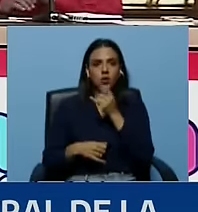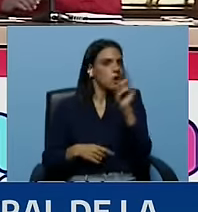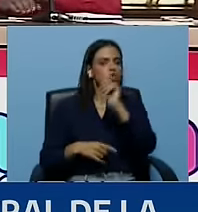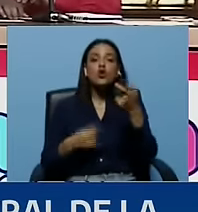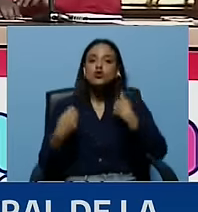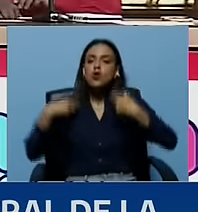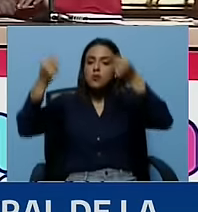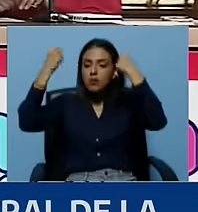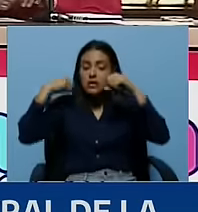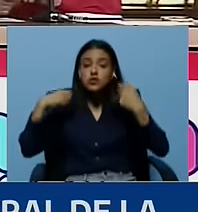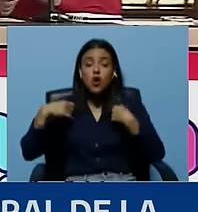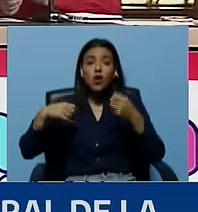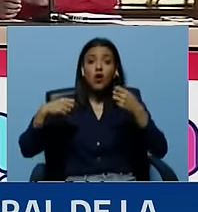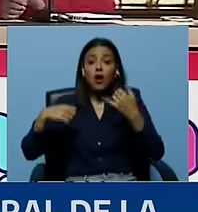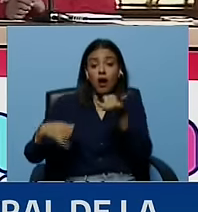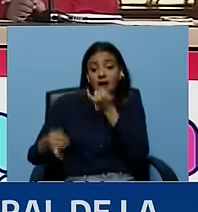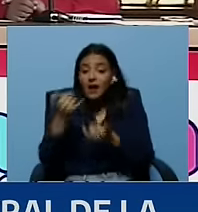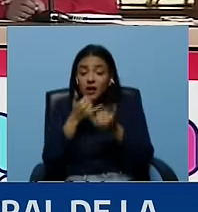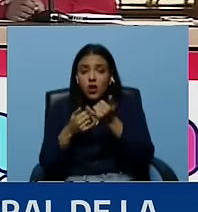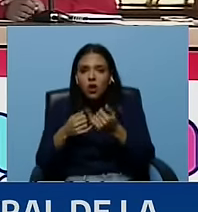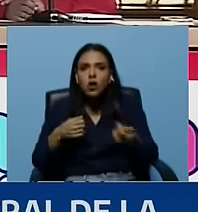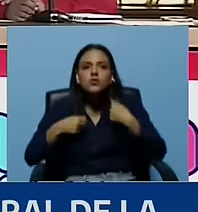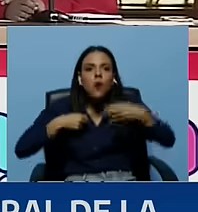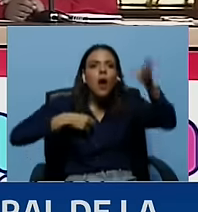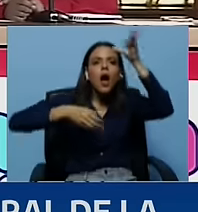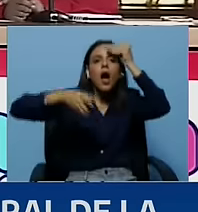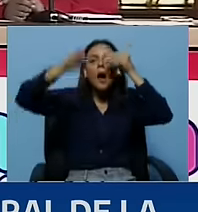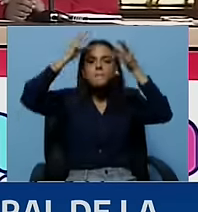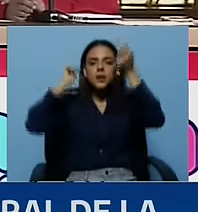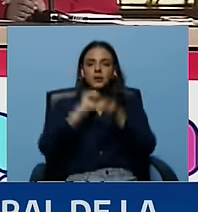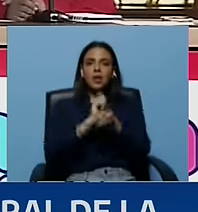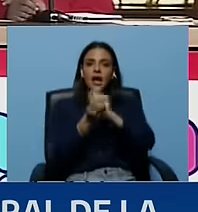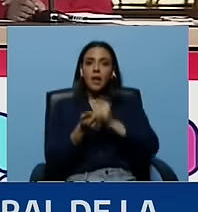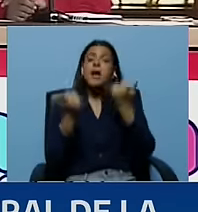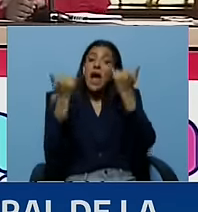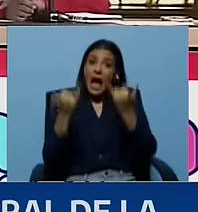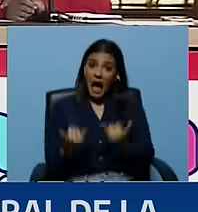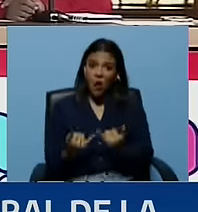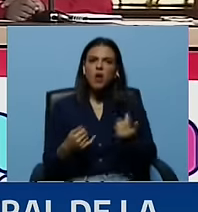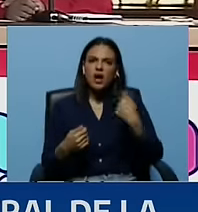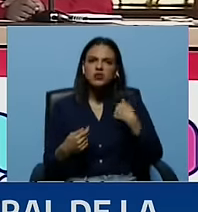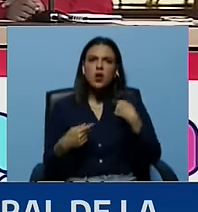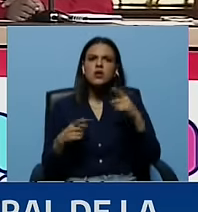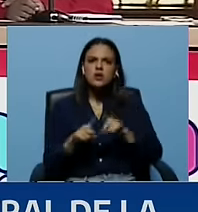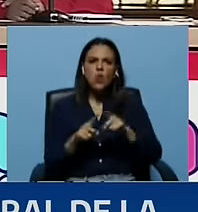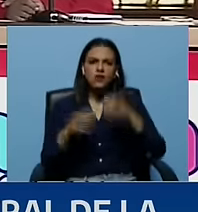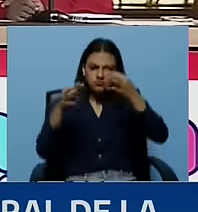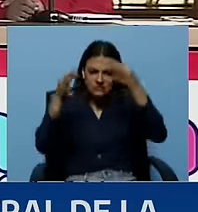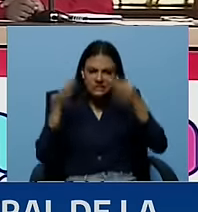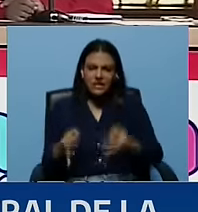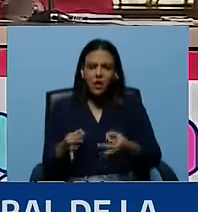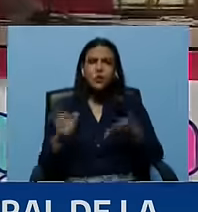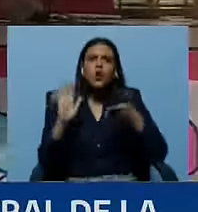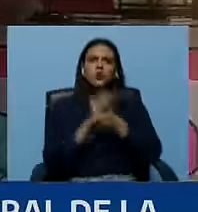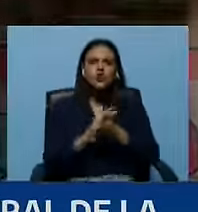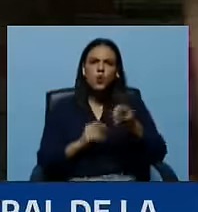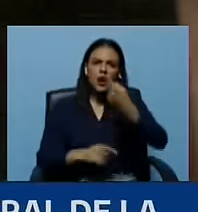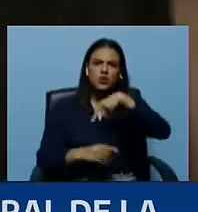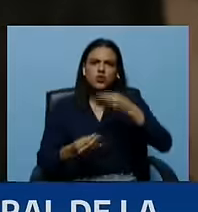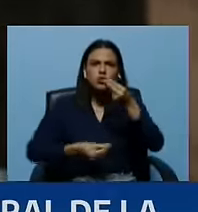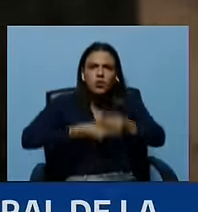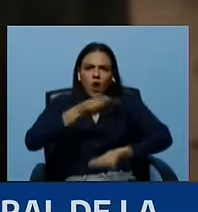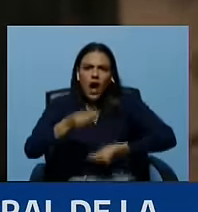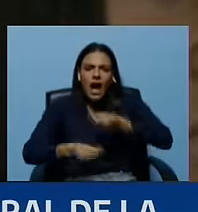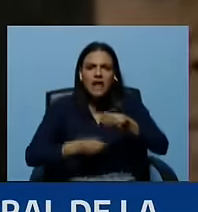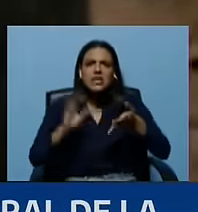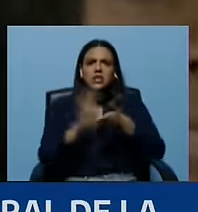lección. Pero estoy convencido, ahora más que nunca, que el haber articulado